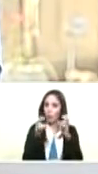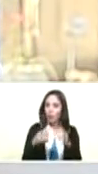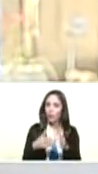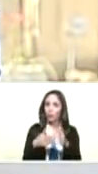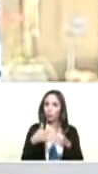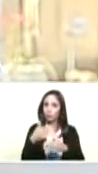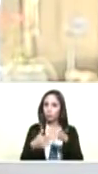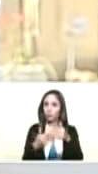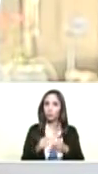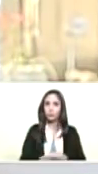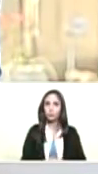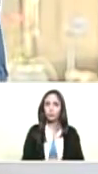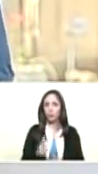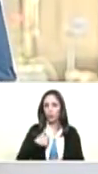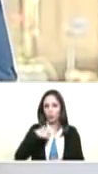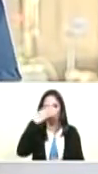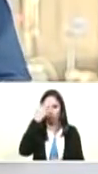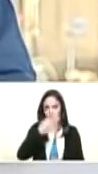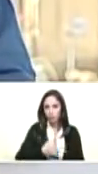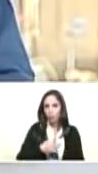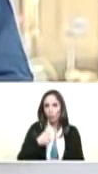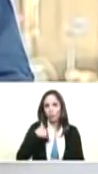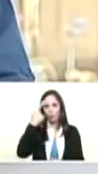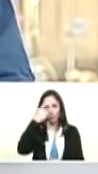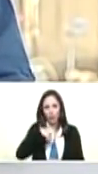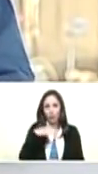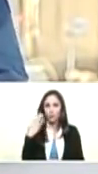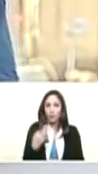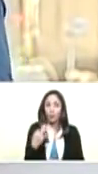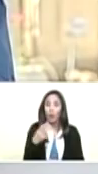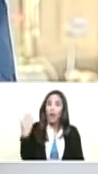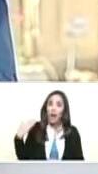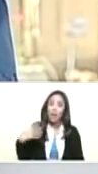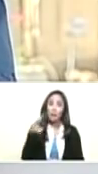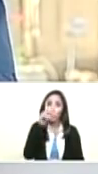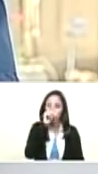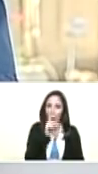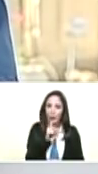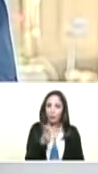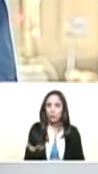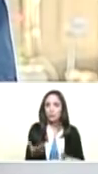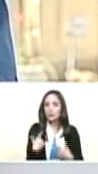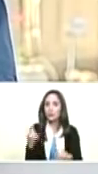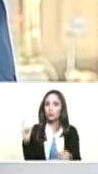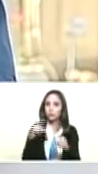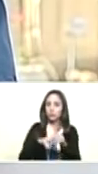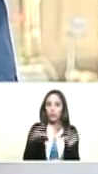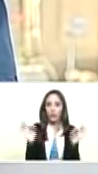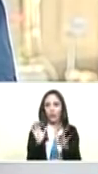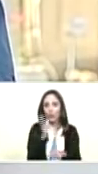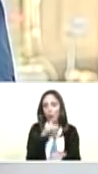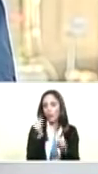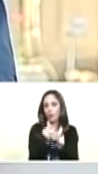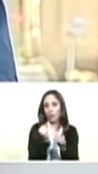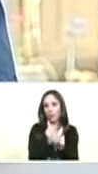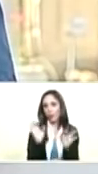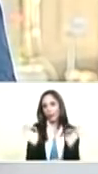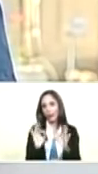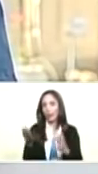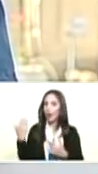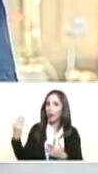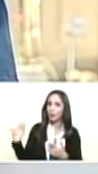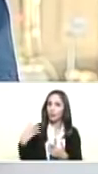liderazgo. Yo estoy seguro que la mayoría de ustedes, hace dos años, cuando nació los CLAP, no formaba parte de una organización social,